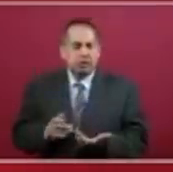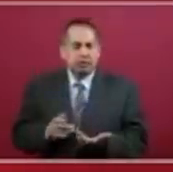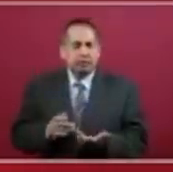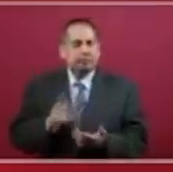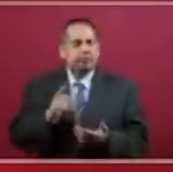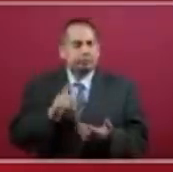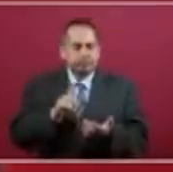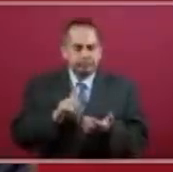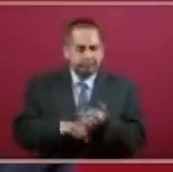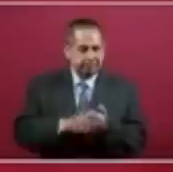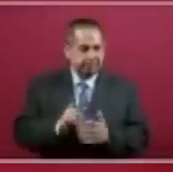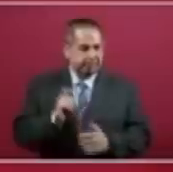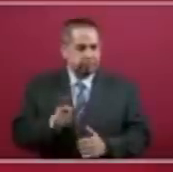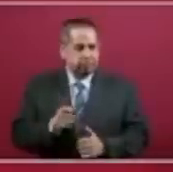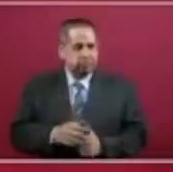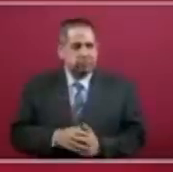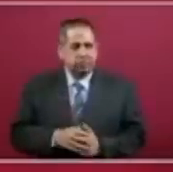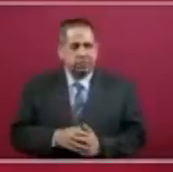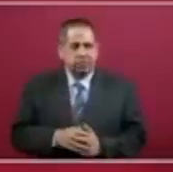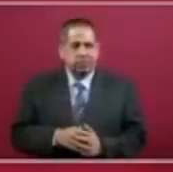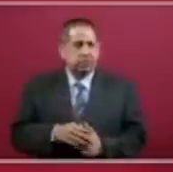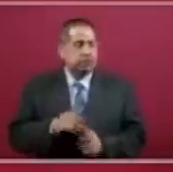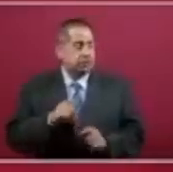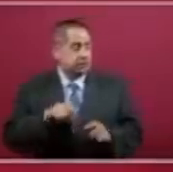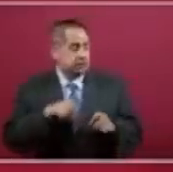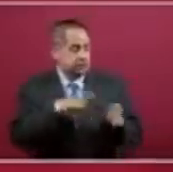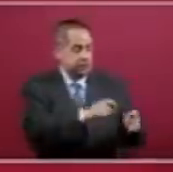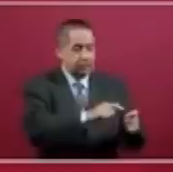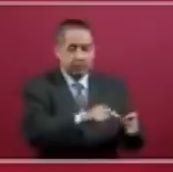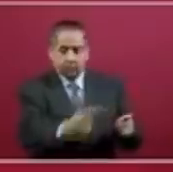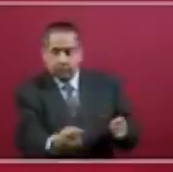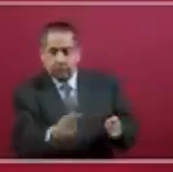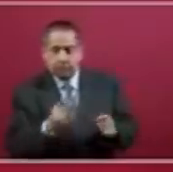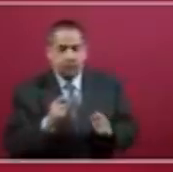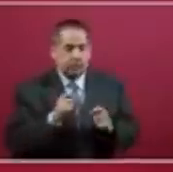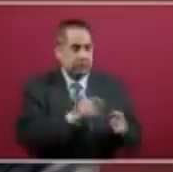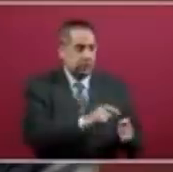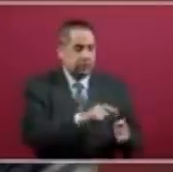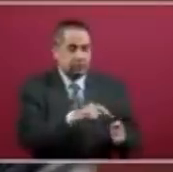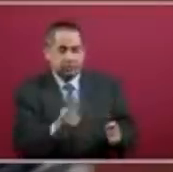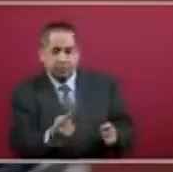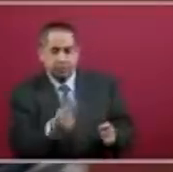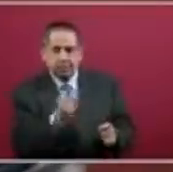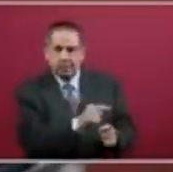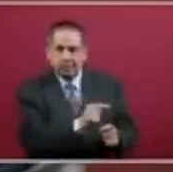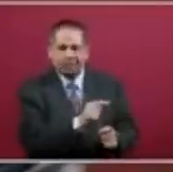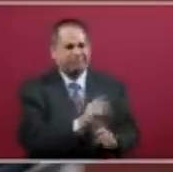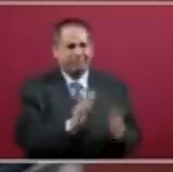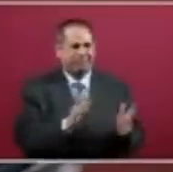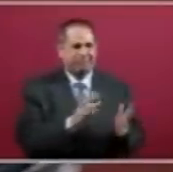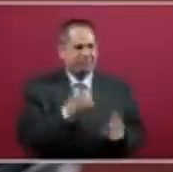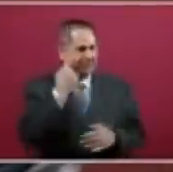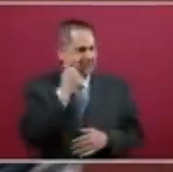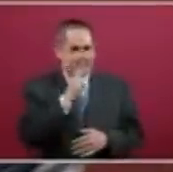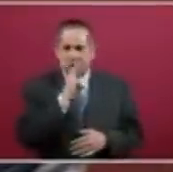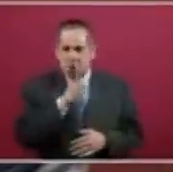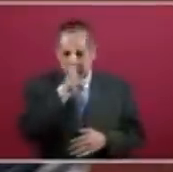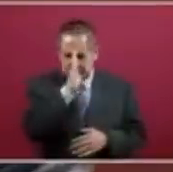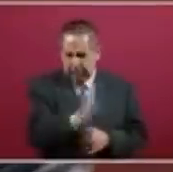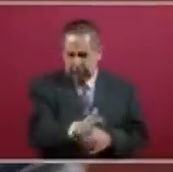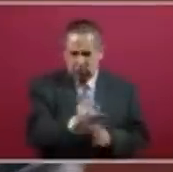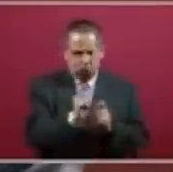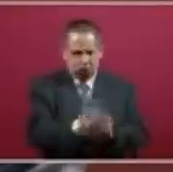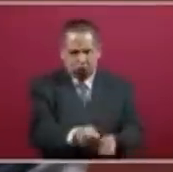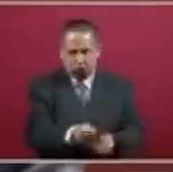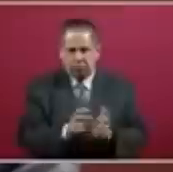con los intermediarios, de que la gente reciba su apoyo de manera directa,